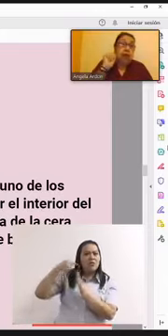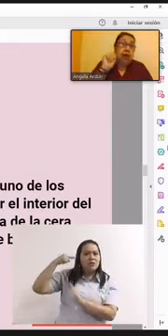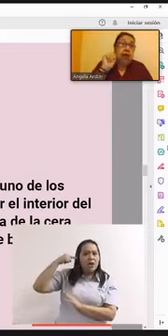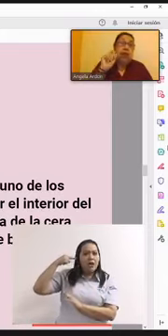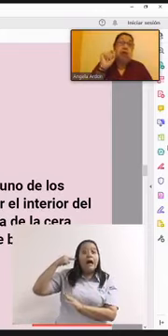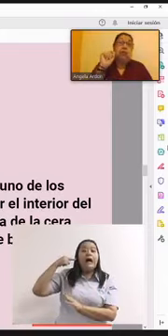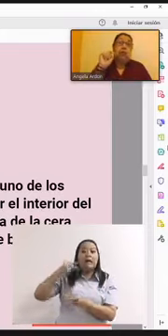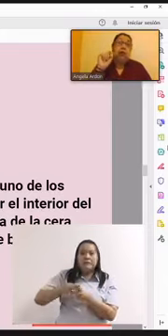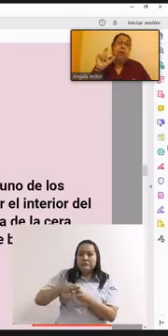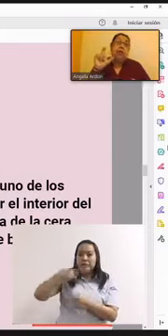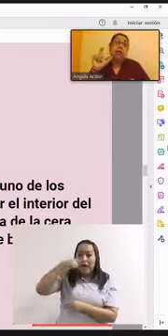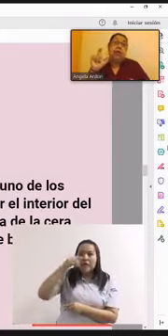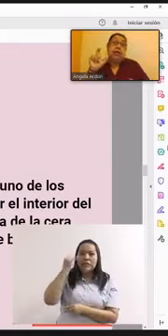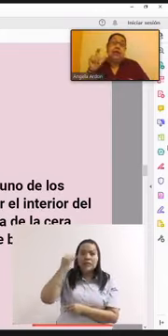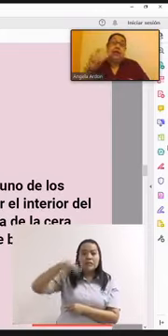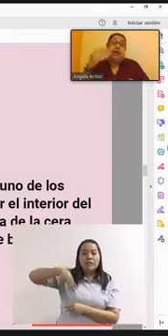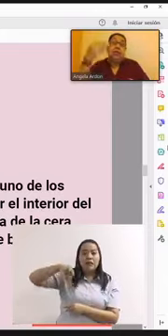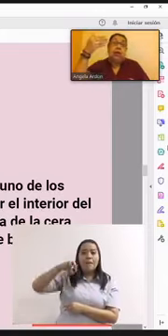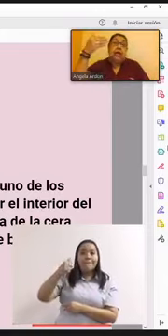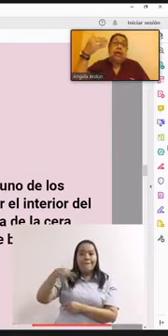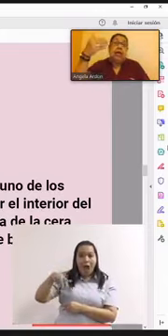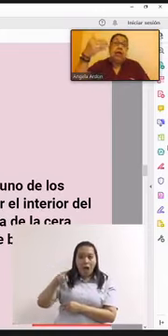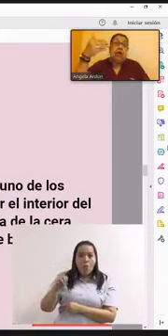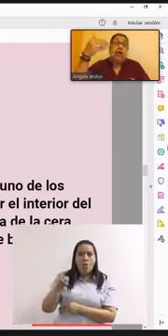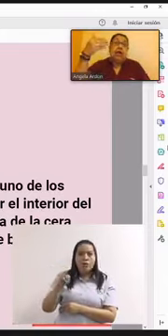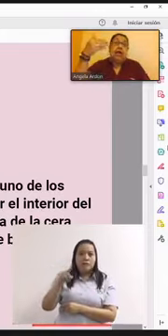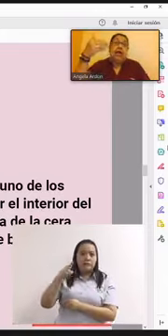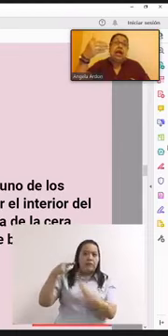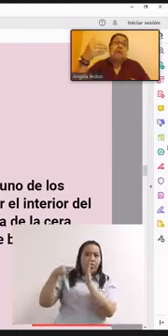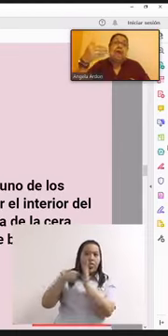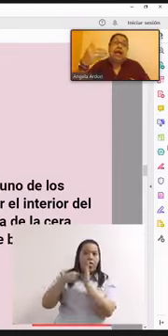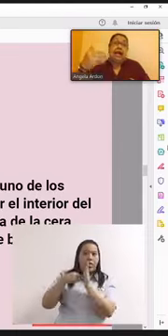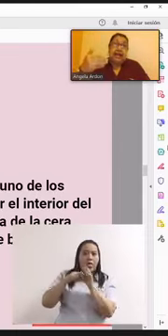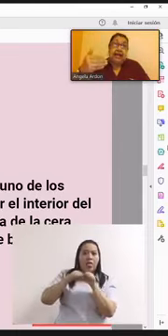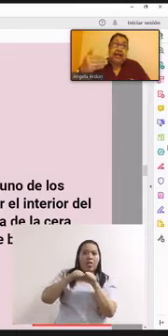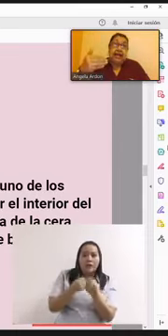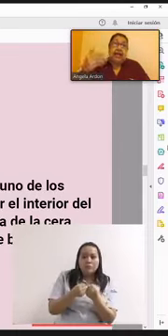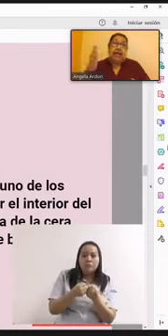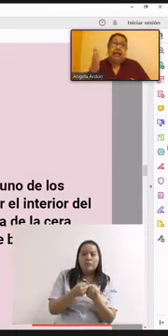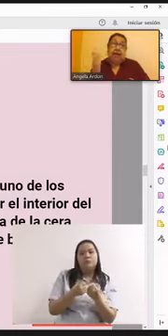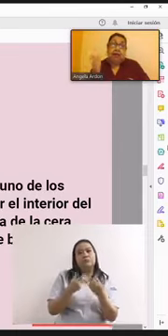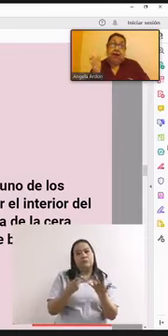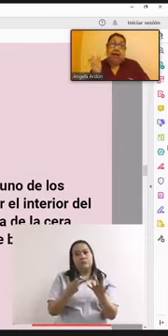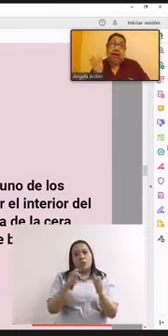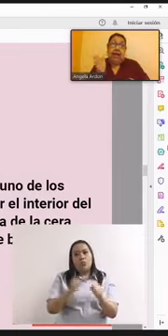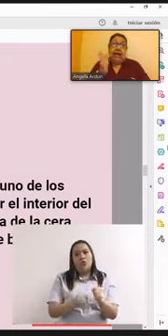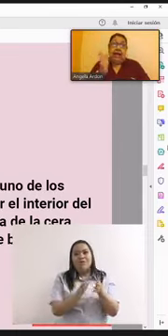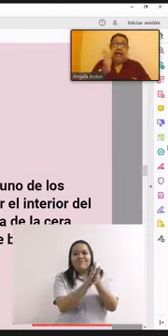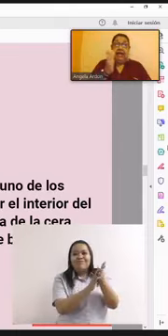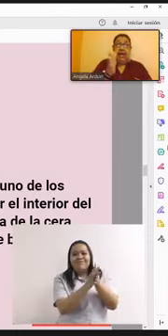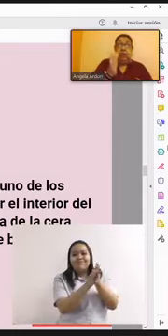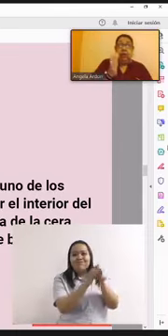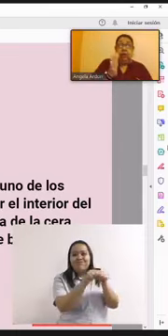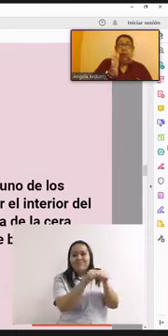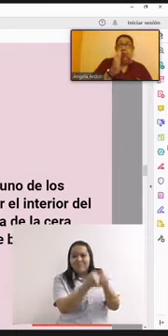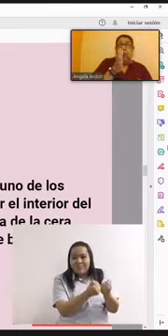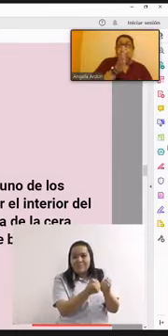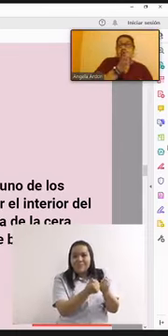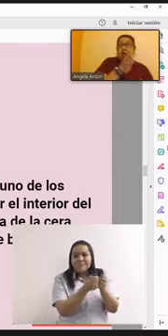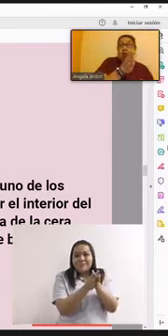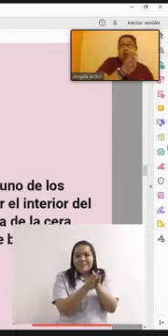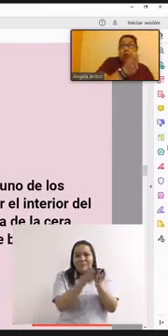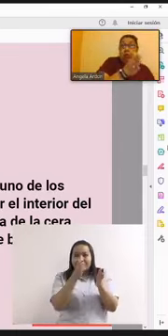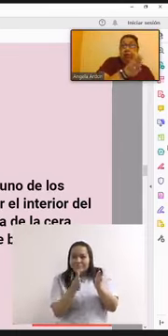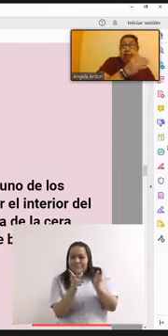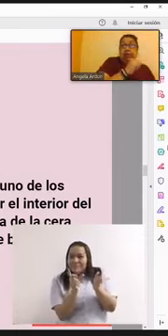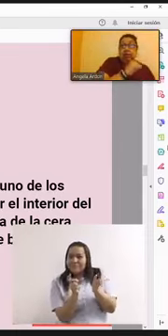metemos mal, podemos romper el tímpano, que yo le digo que es la pared que separa el nervio auditivo con